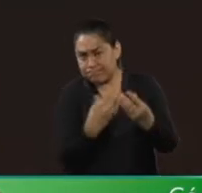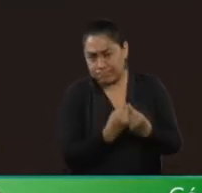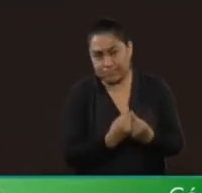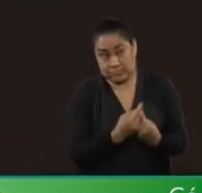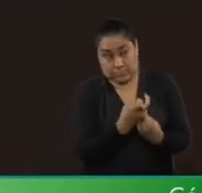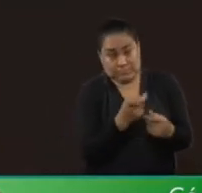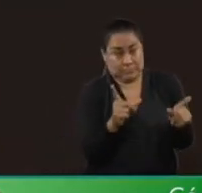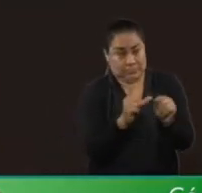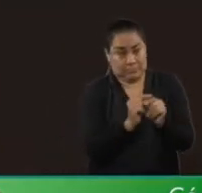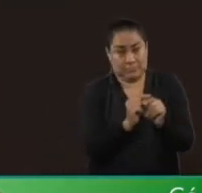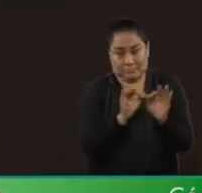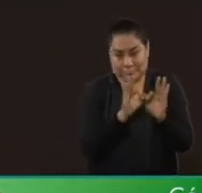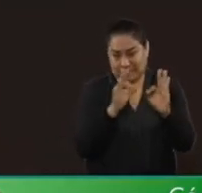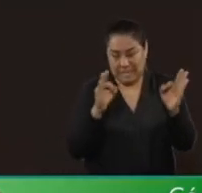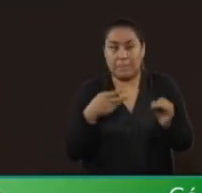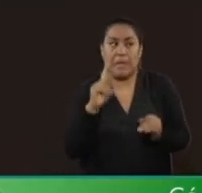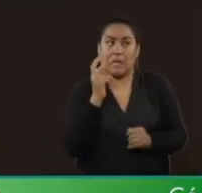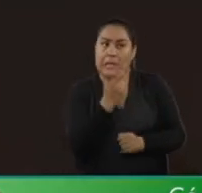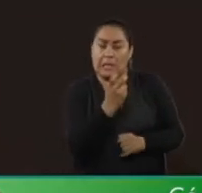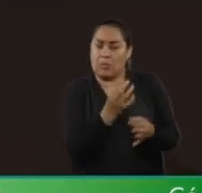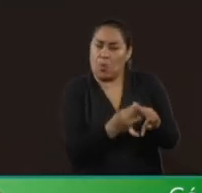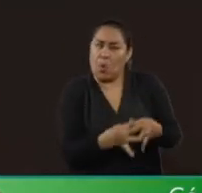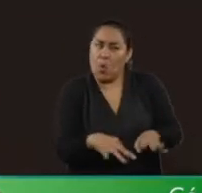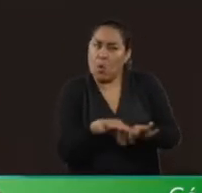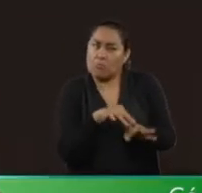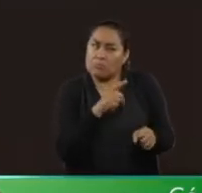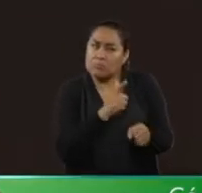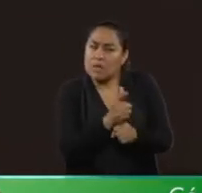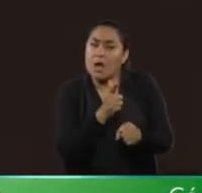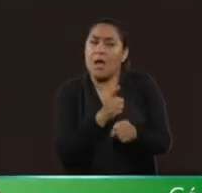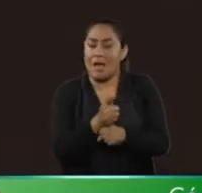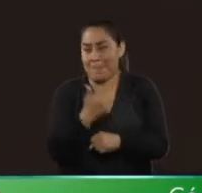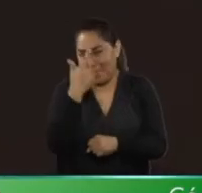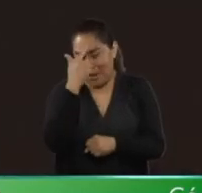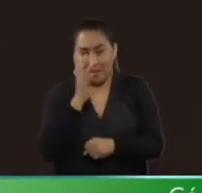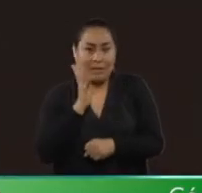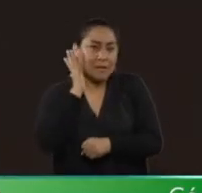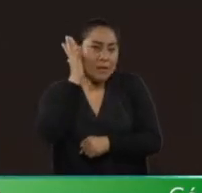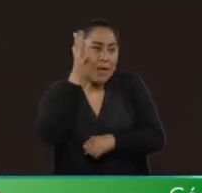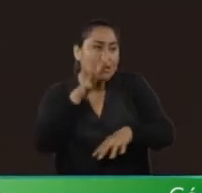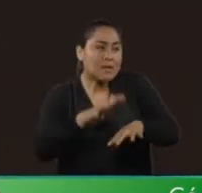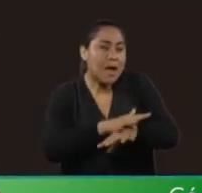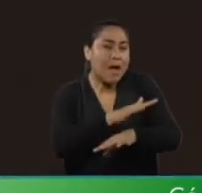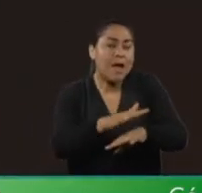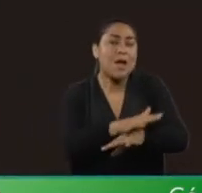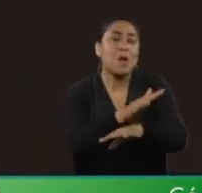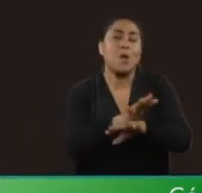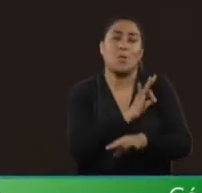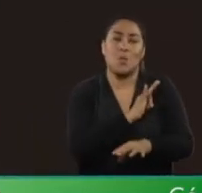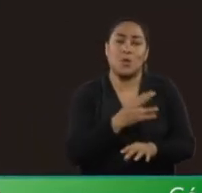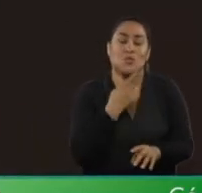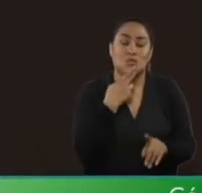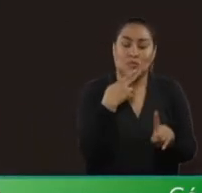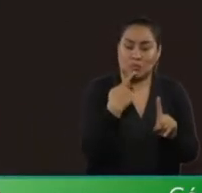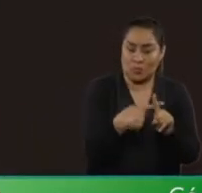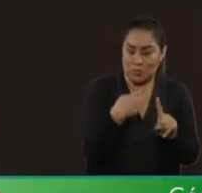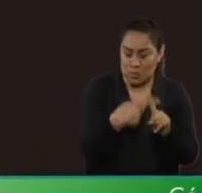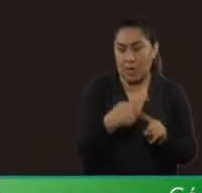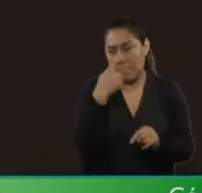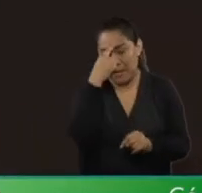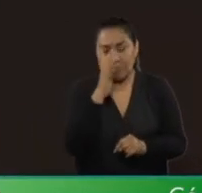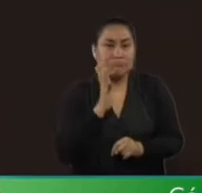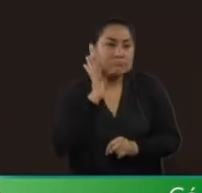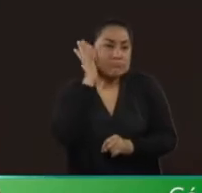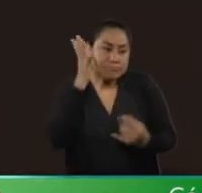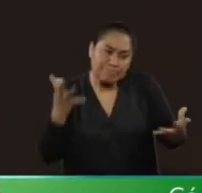corta, pero con un significado tan profundo, que transformó la configuración del Estado de manera positiva hacia el mejoramiento de la construcción